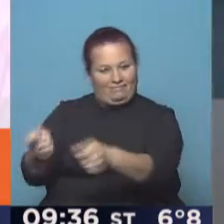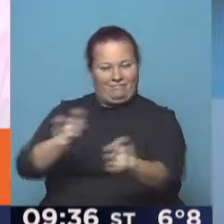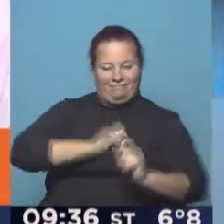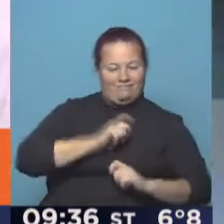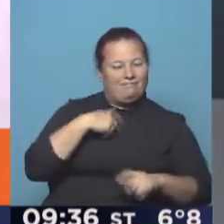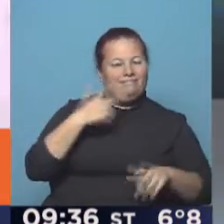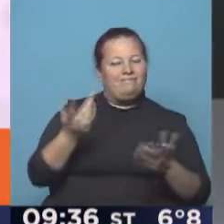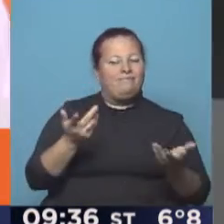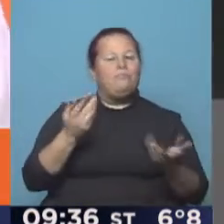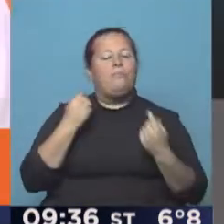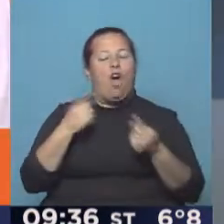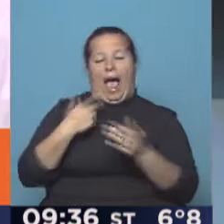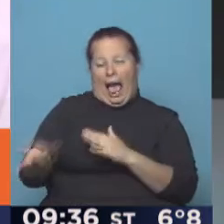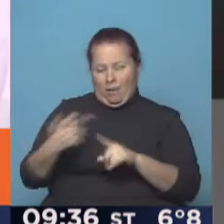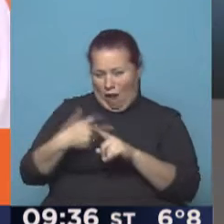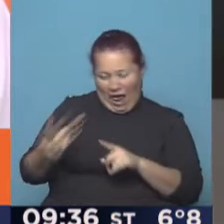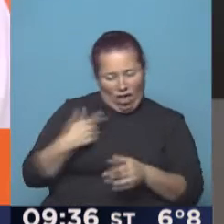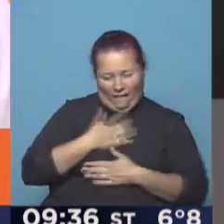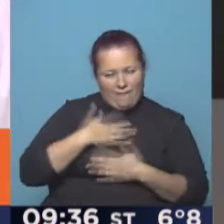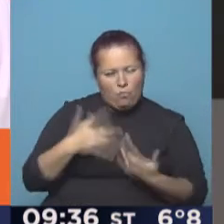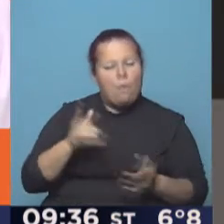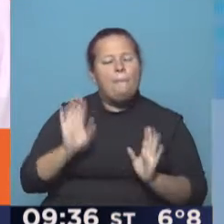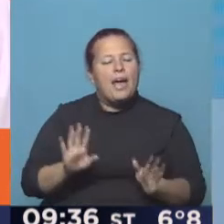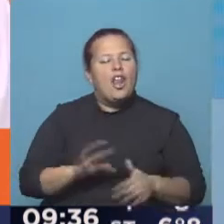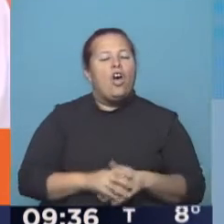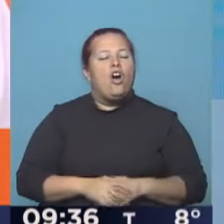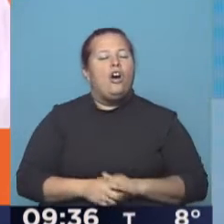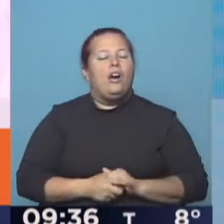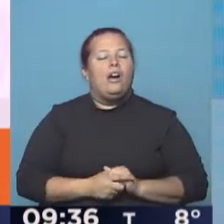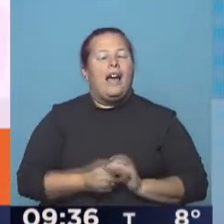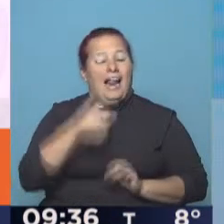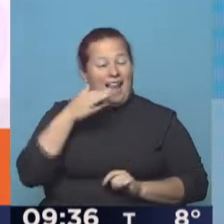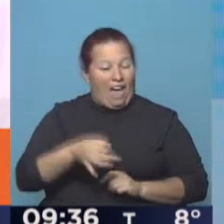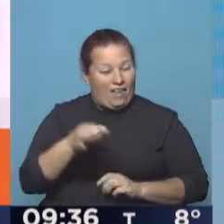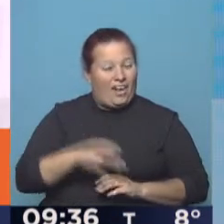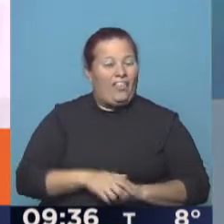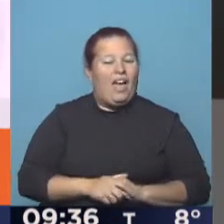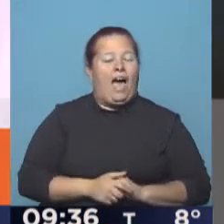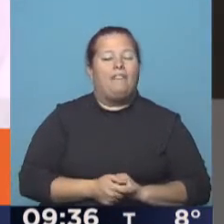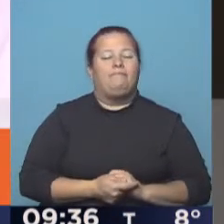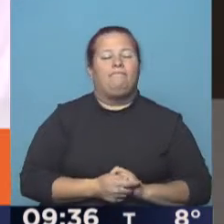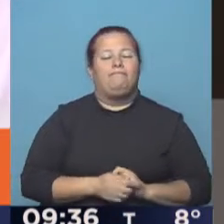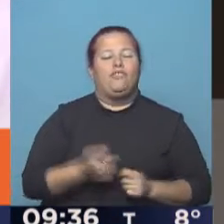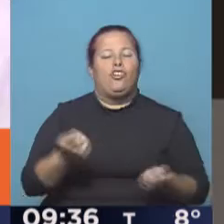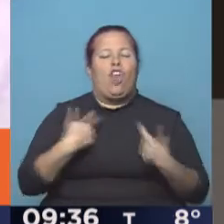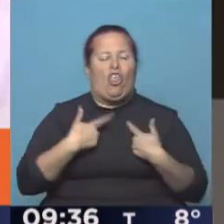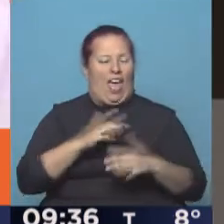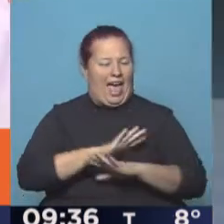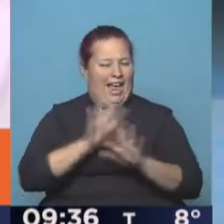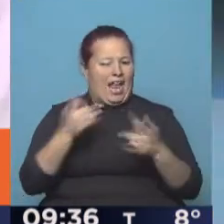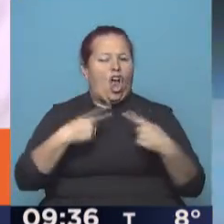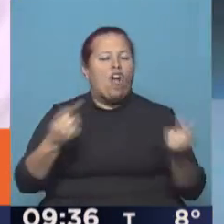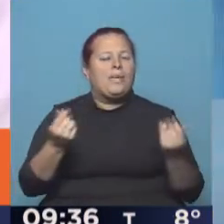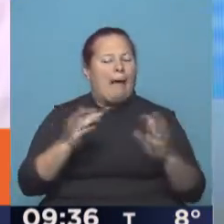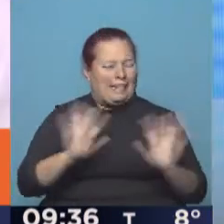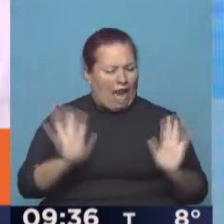propiedad transitiva. No es porque está al lado mío, lo quiero mucho, pero la verdad que no nos dejó absolutamente nada